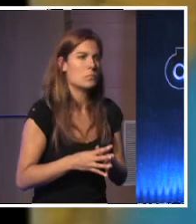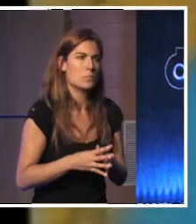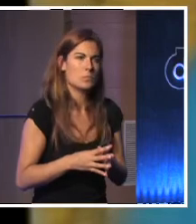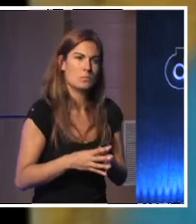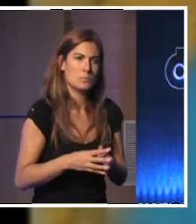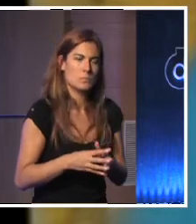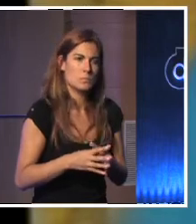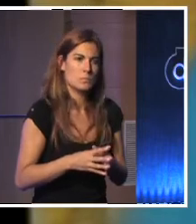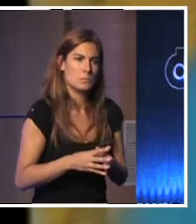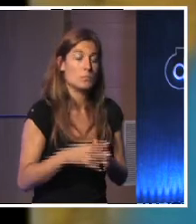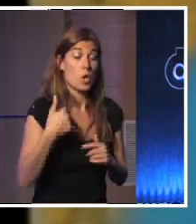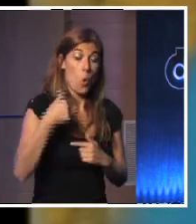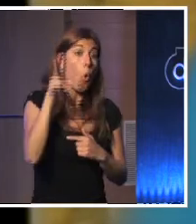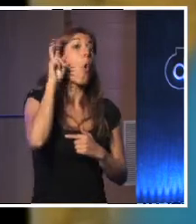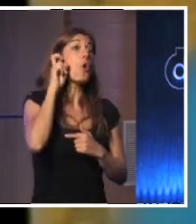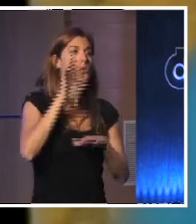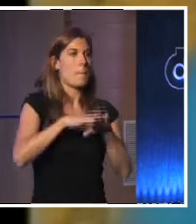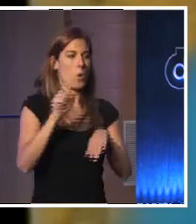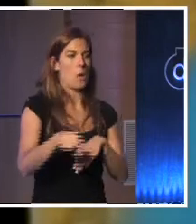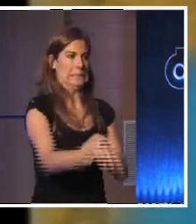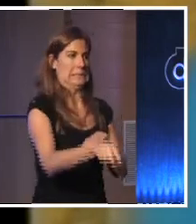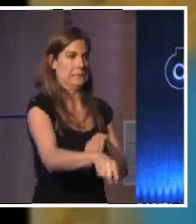Oigo a través de él.